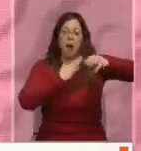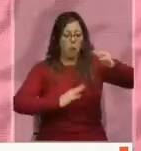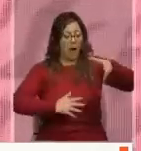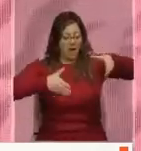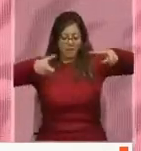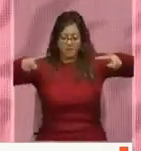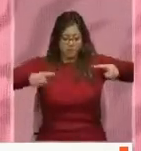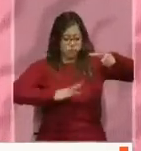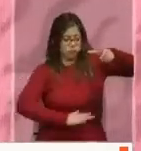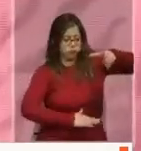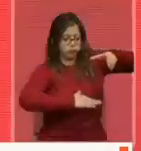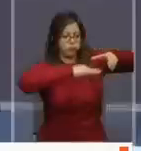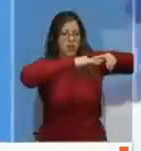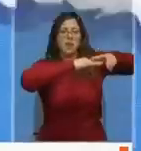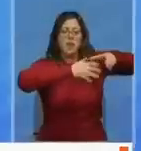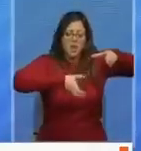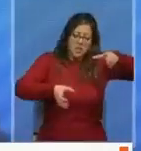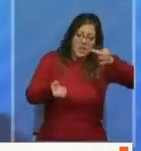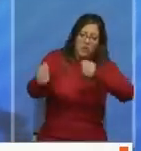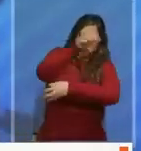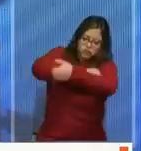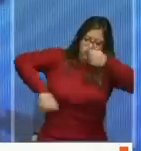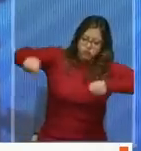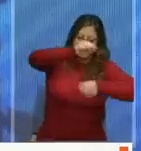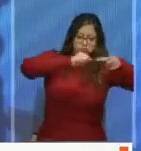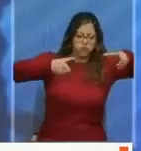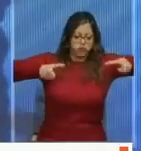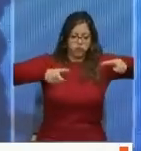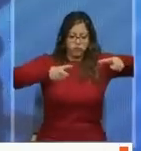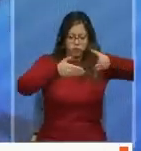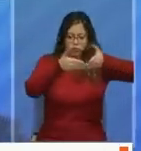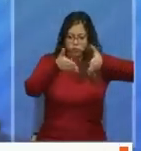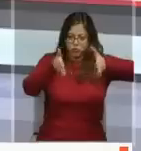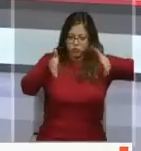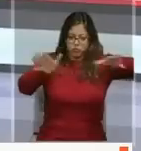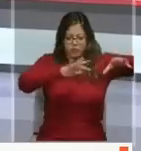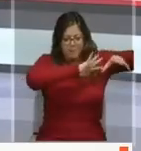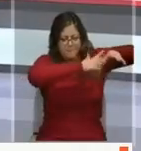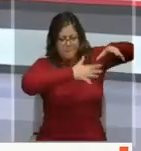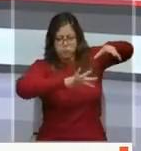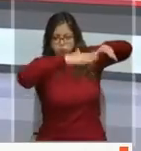es bueno porque estamos ahí aprendiendo de los eventos anteriores. Seguramente, claro, los embalses